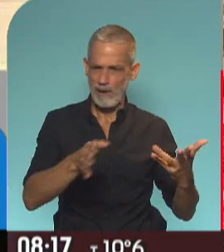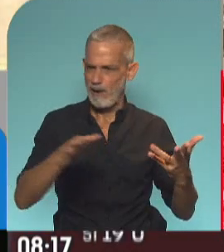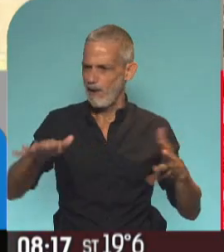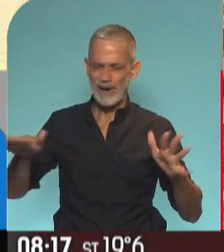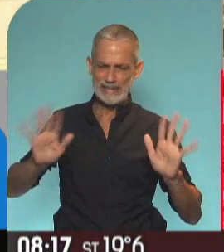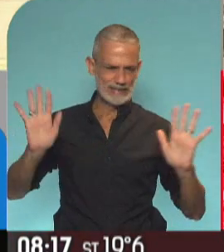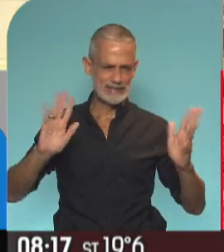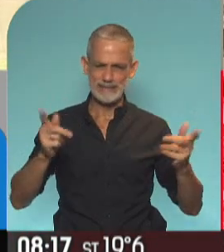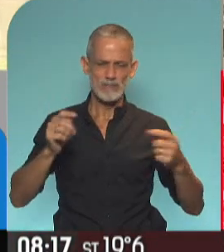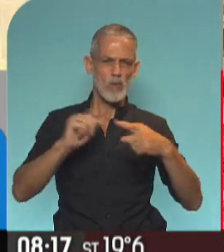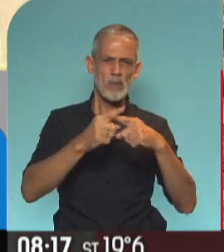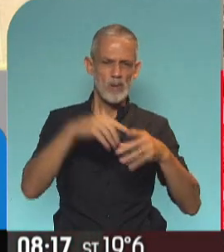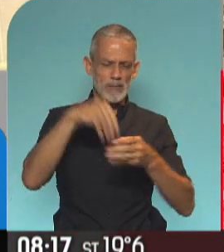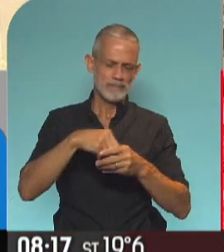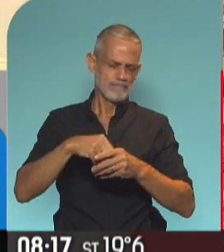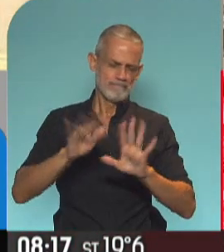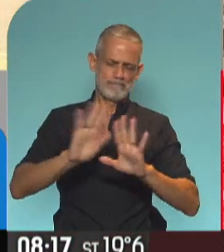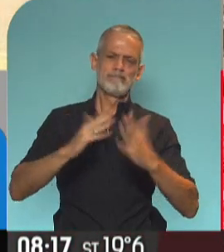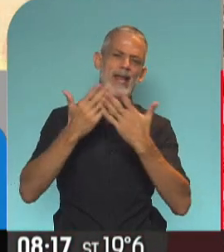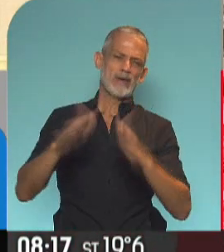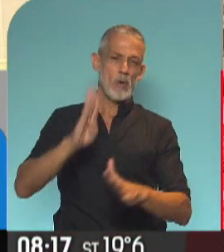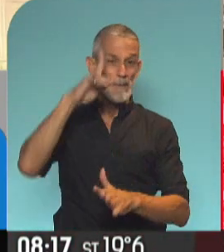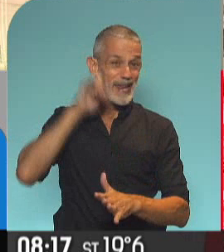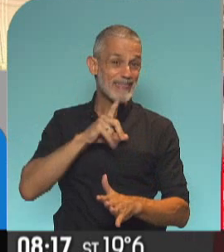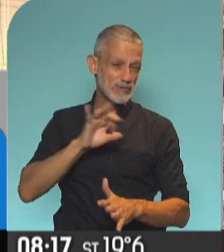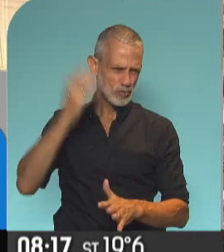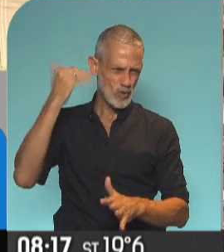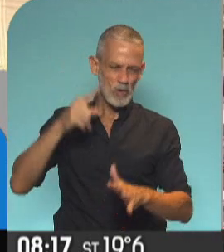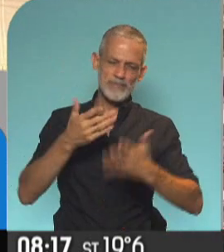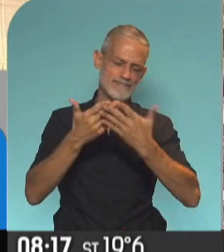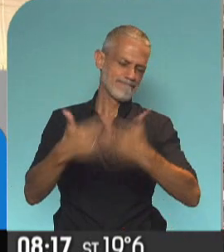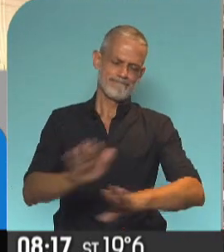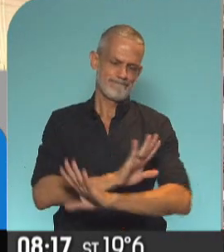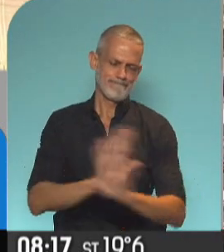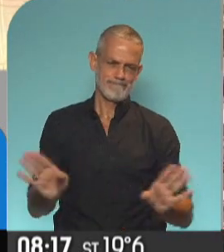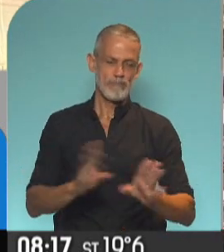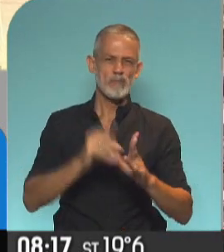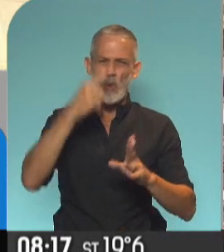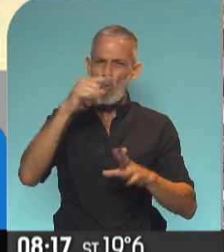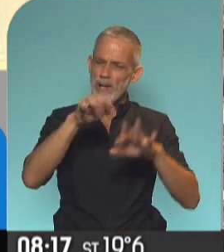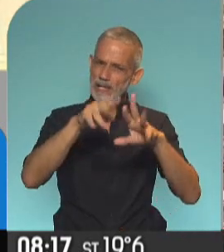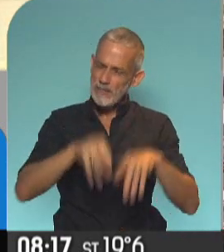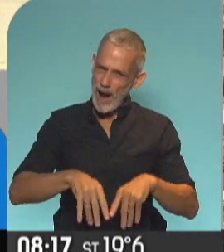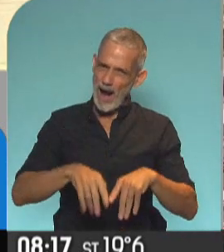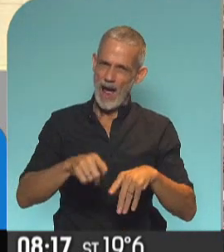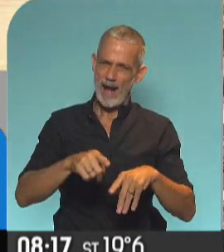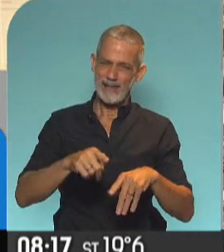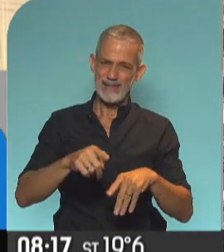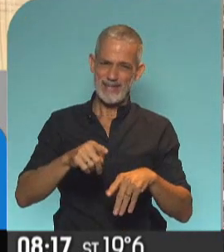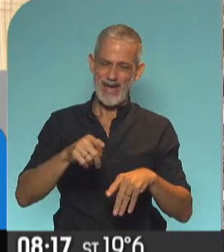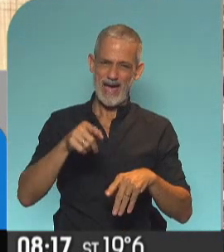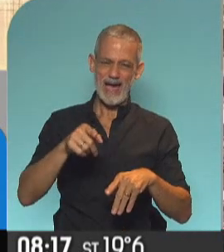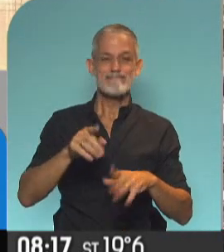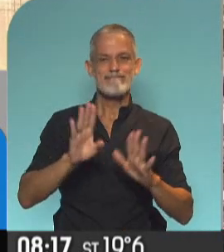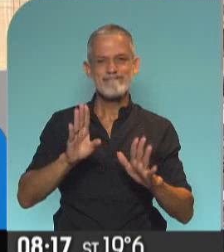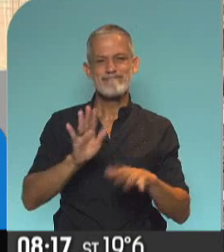pederastía, los conflictos internos, renunció. Yo sí creo también que su última carta que hizo Fratelli Tutti es